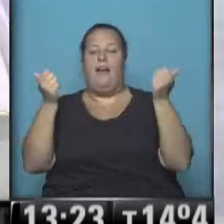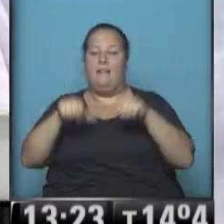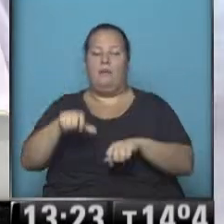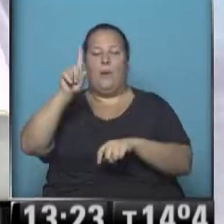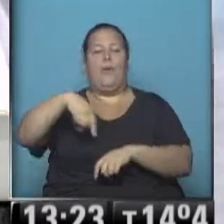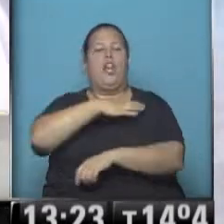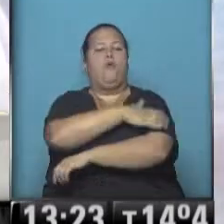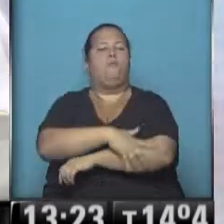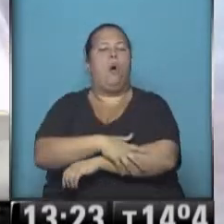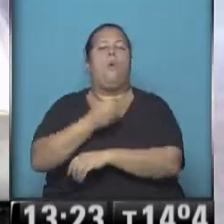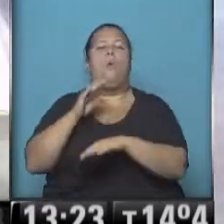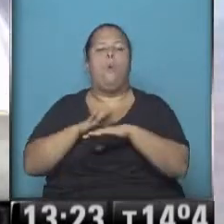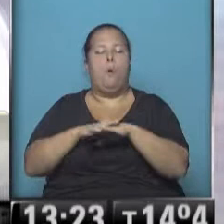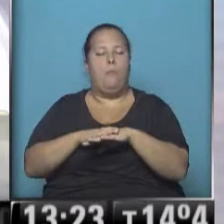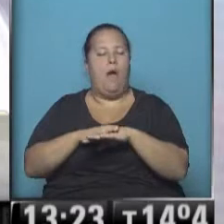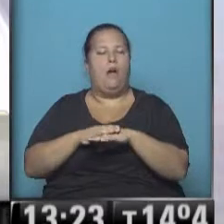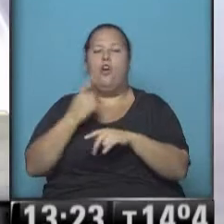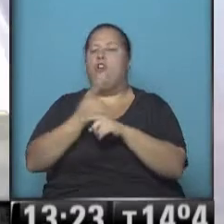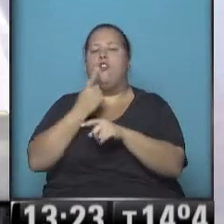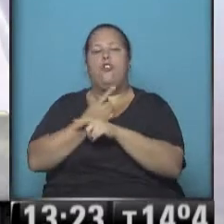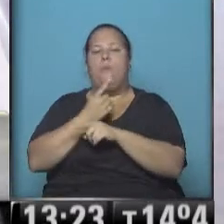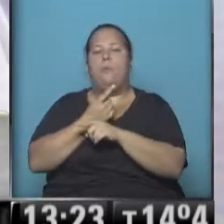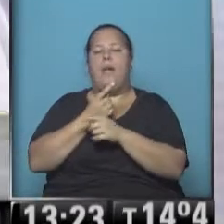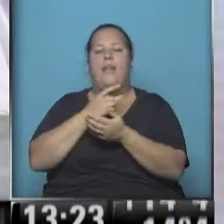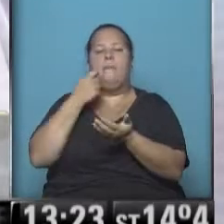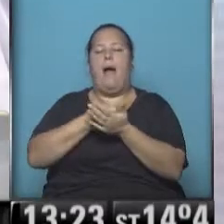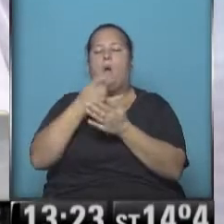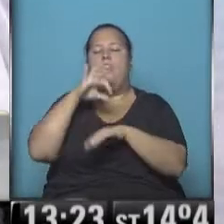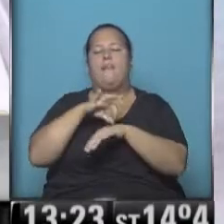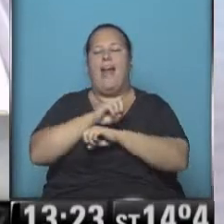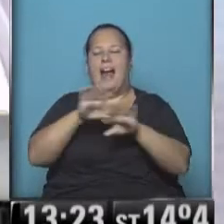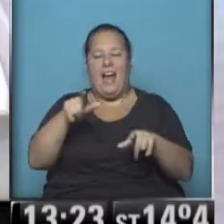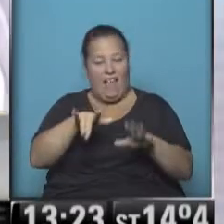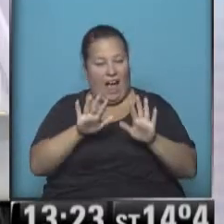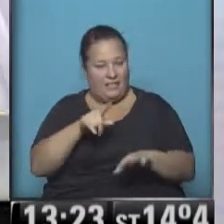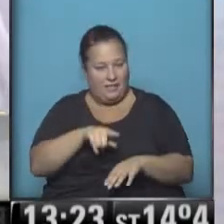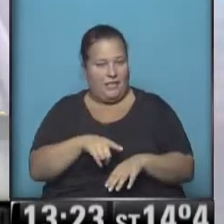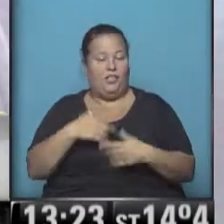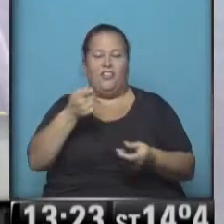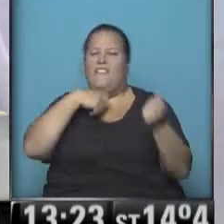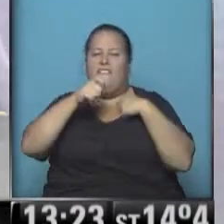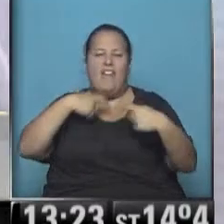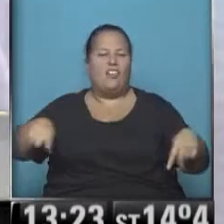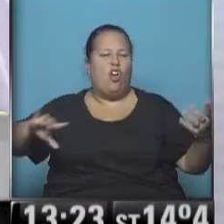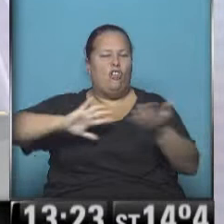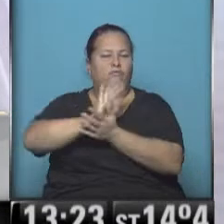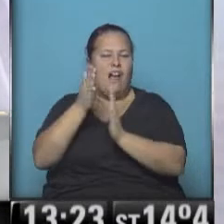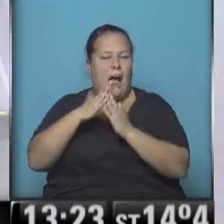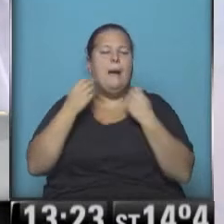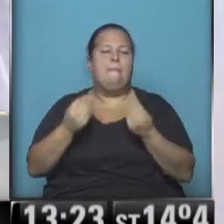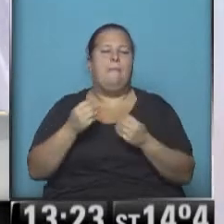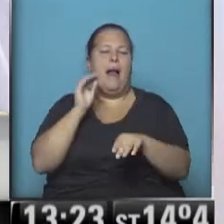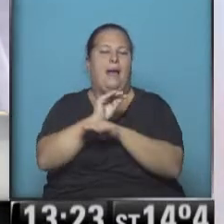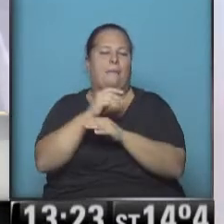pobreza se debe a que no pudieron enfrentar una enfermedad catastrófica de estas características donde venden todo lo que tienen para poder